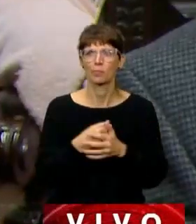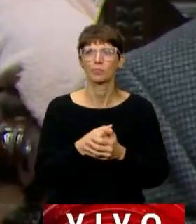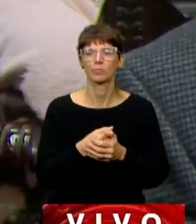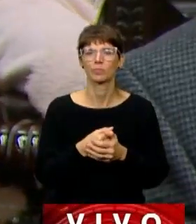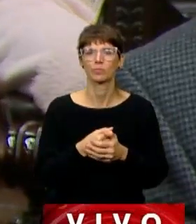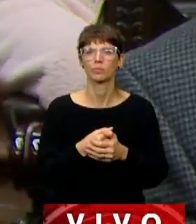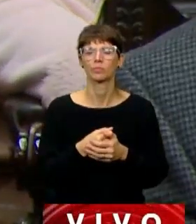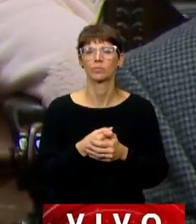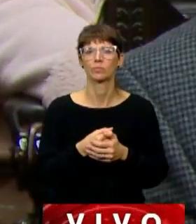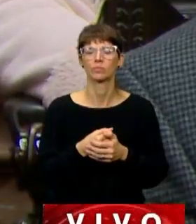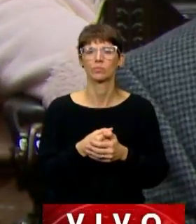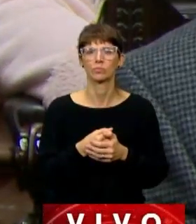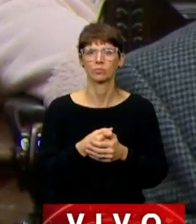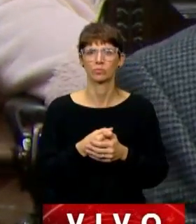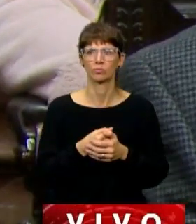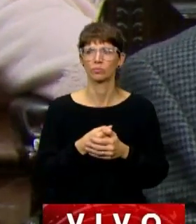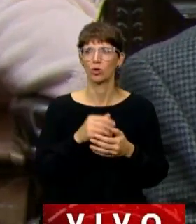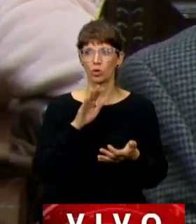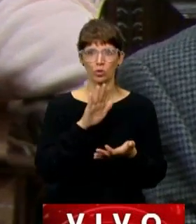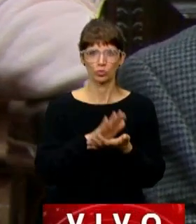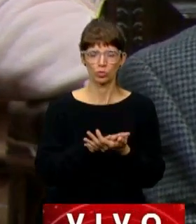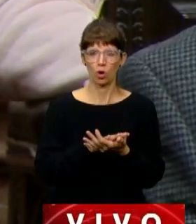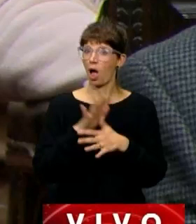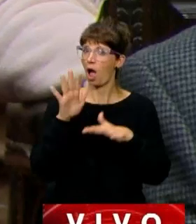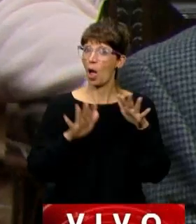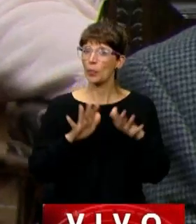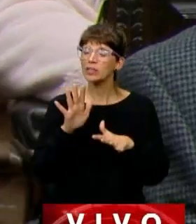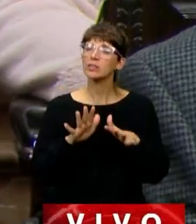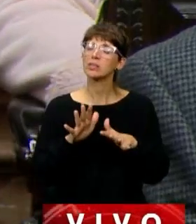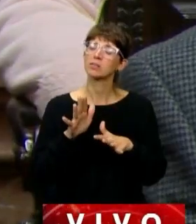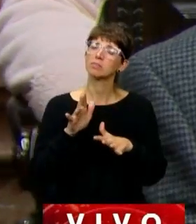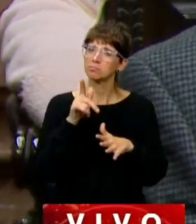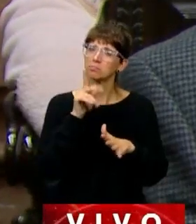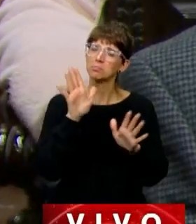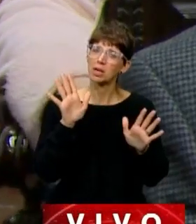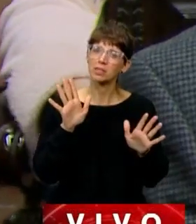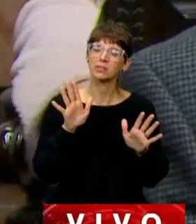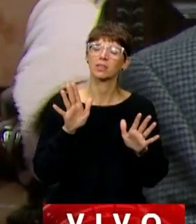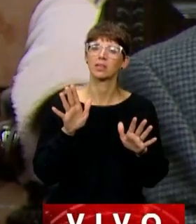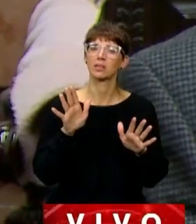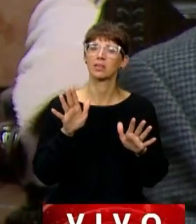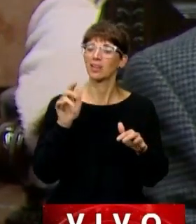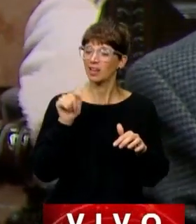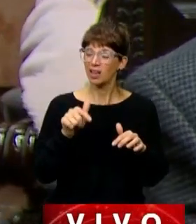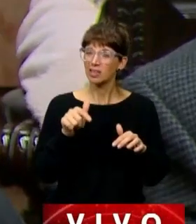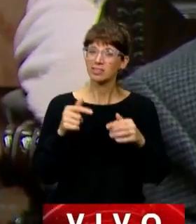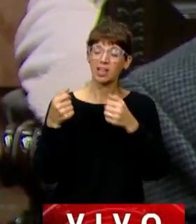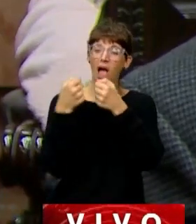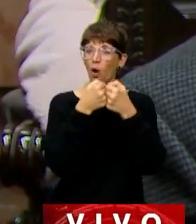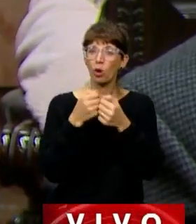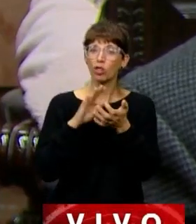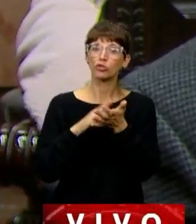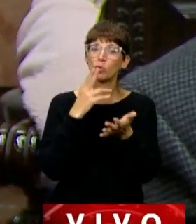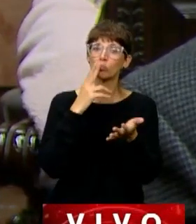cuanto a que a veces, por algunas apreciaciones que se han hecho, pareciera ser que este consenso fiscal